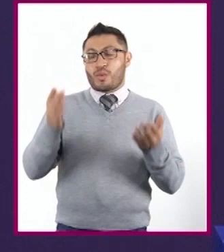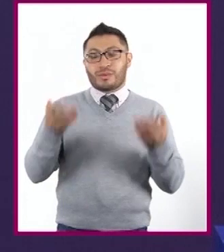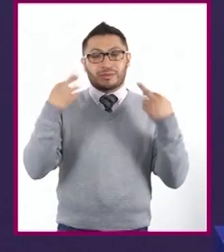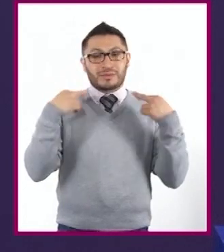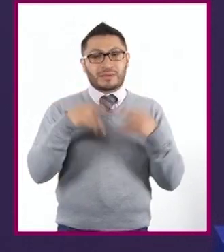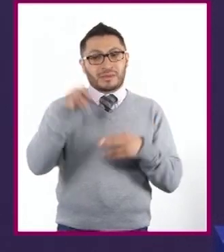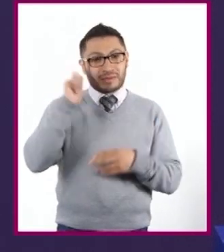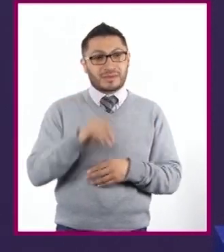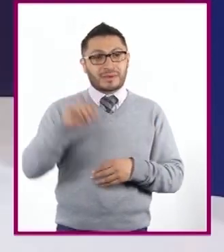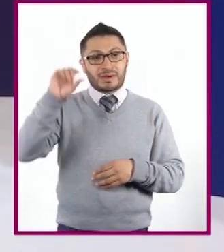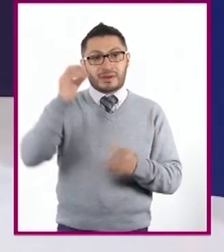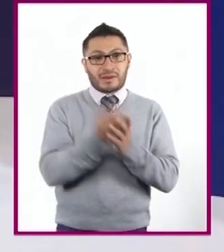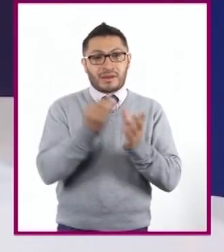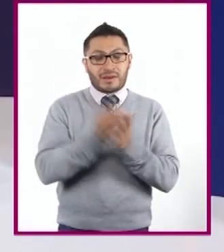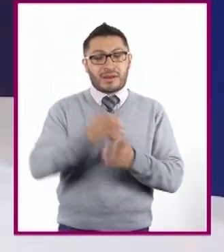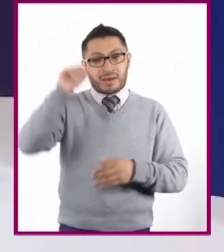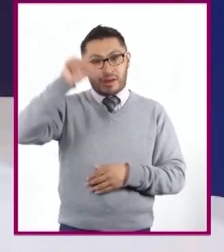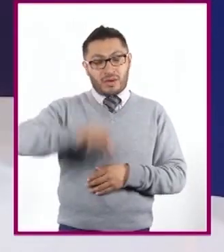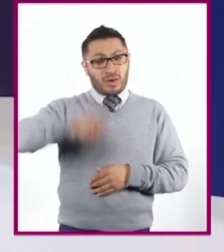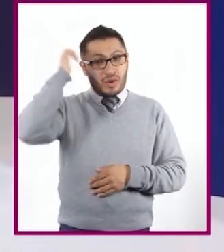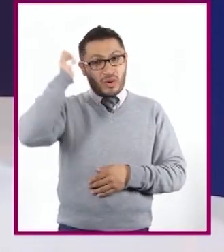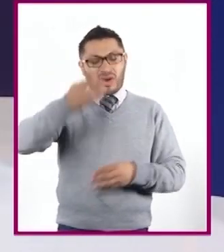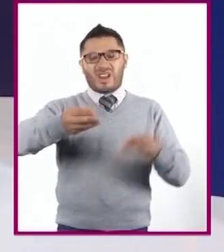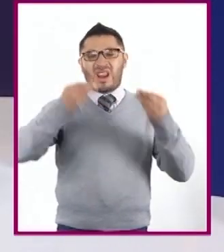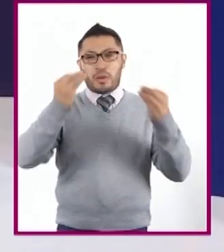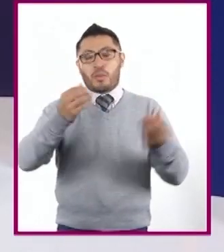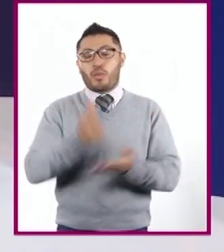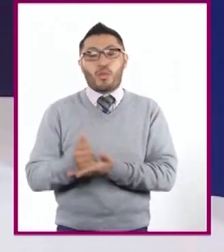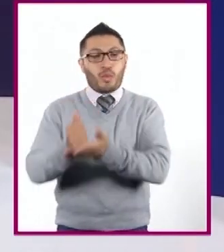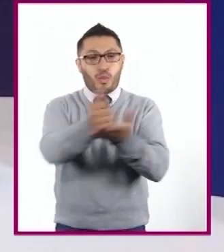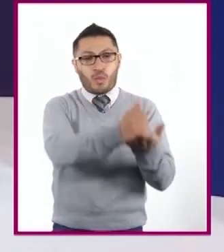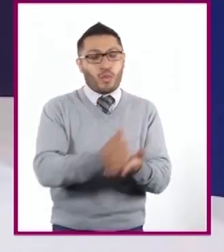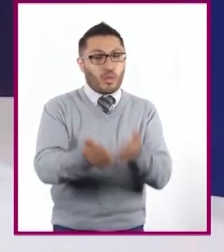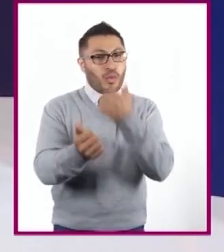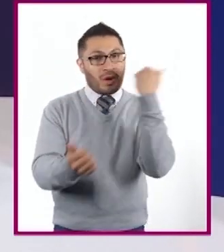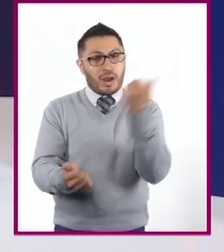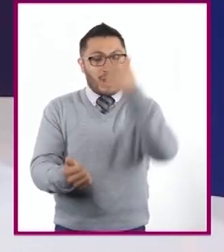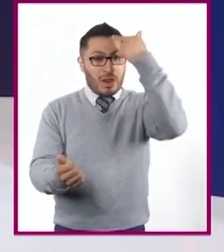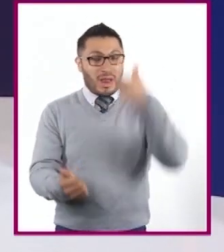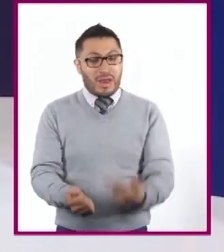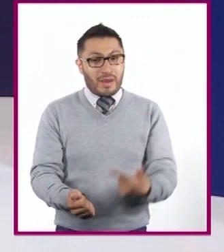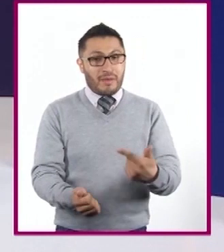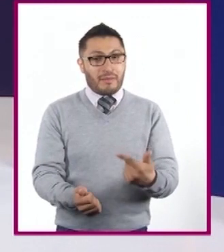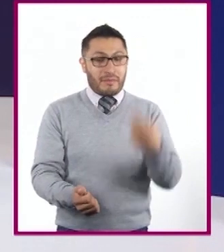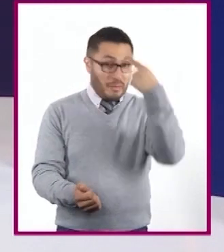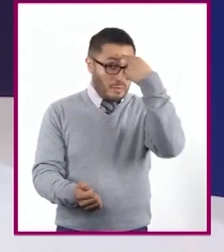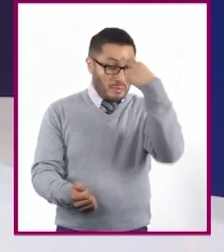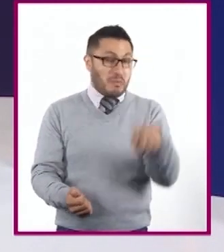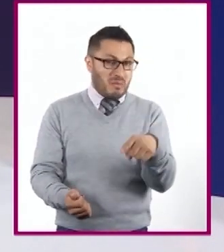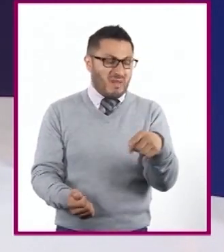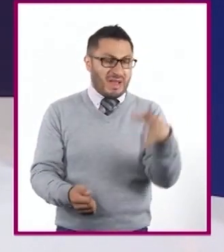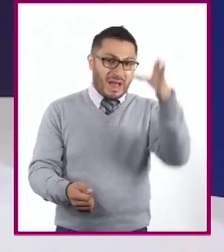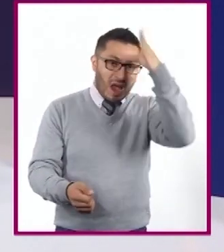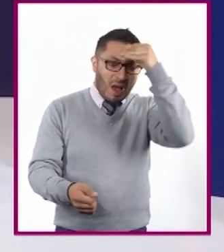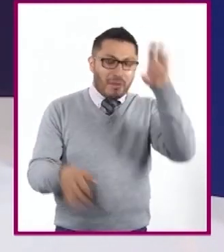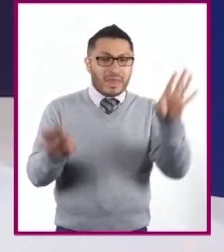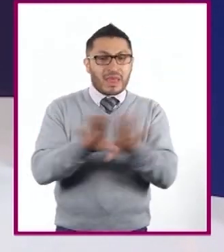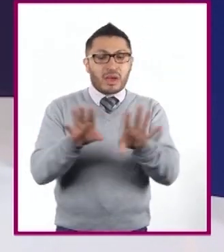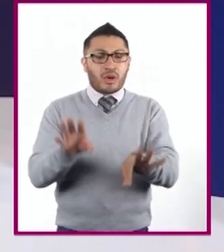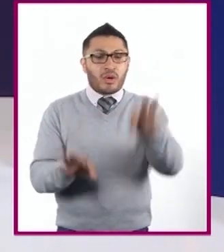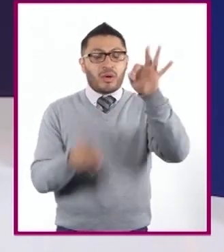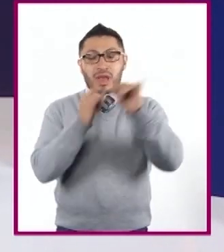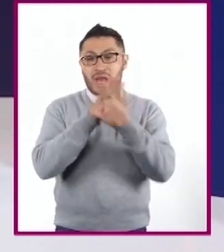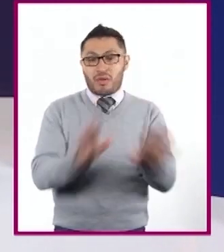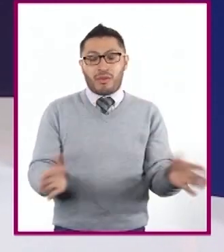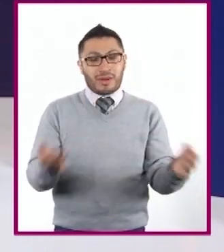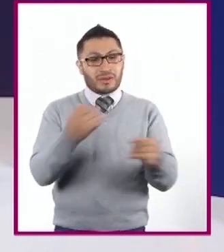maestra. Esta sesión espero haya ayudado mucho a los alumnos para aprender sobre cómo seleccionar información para investigar